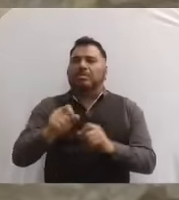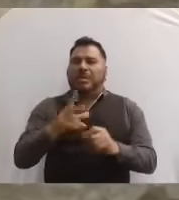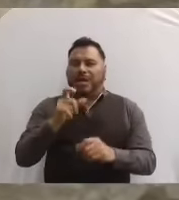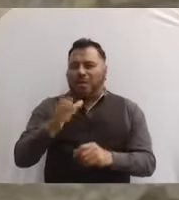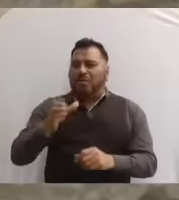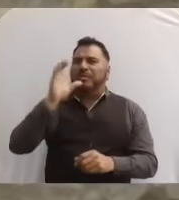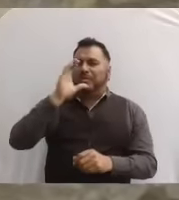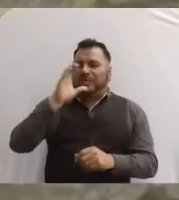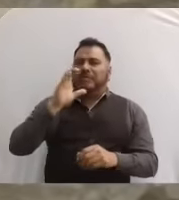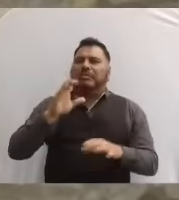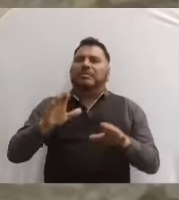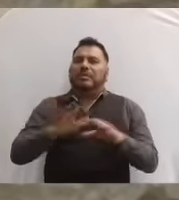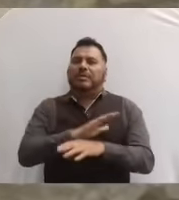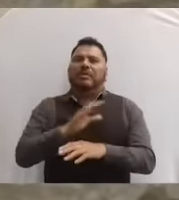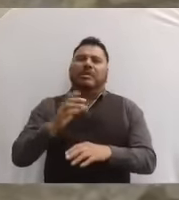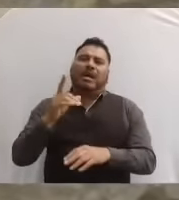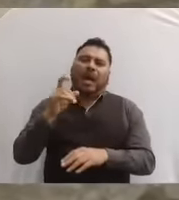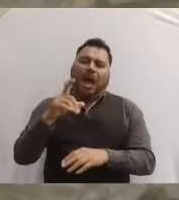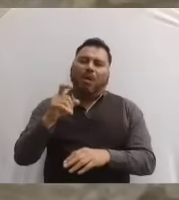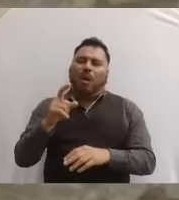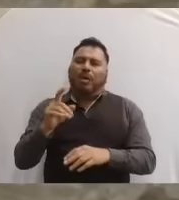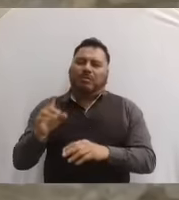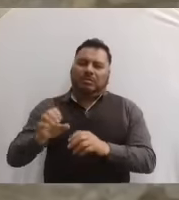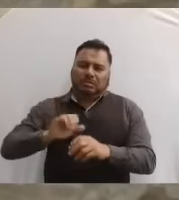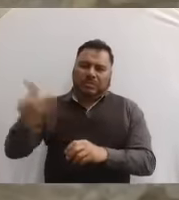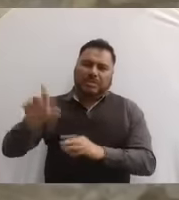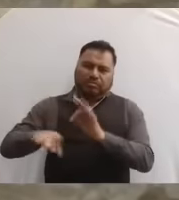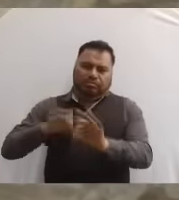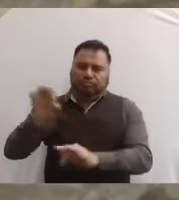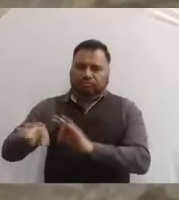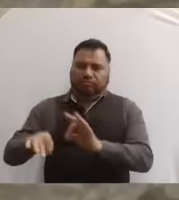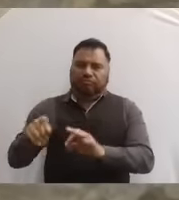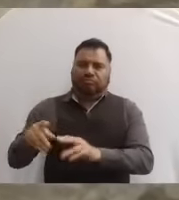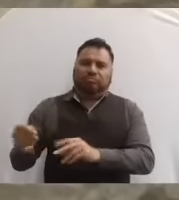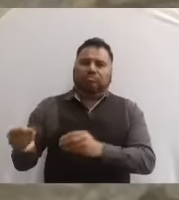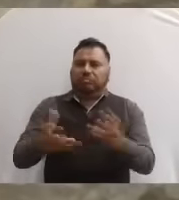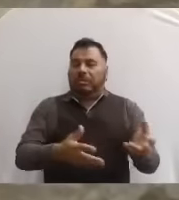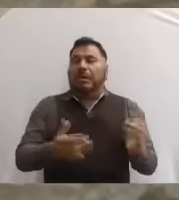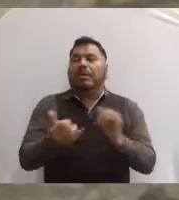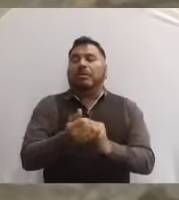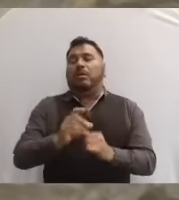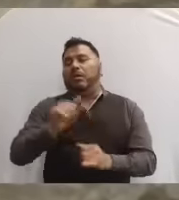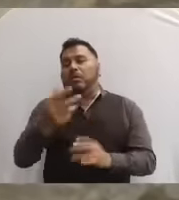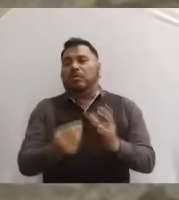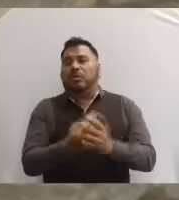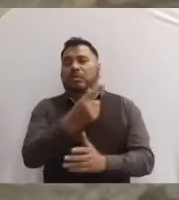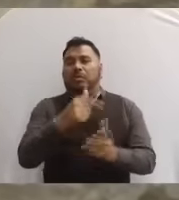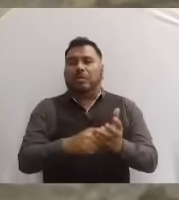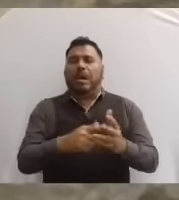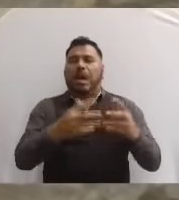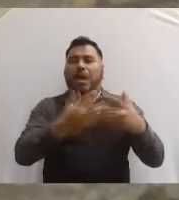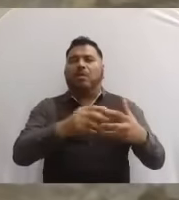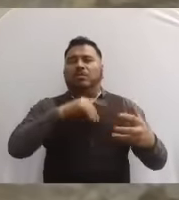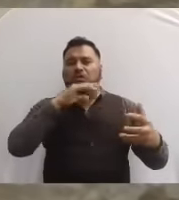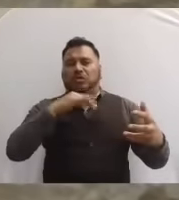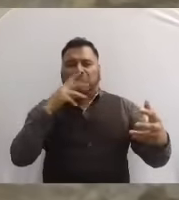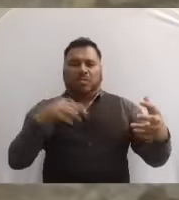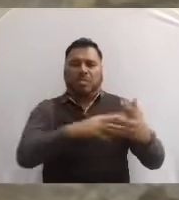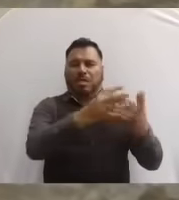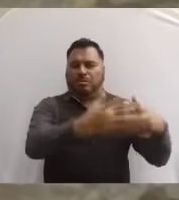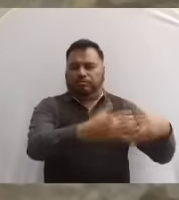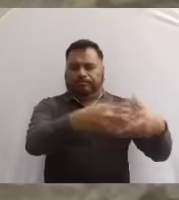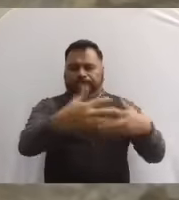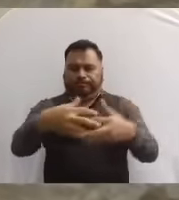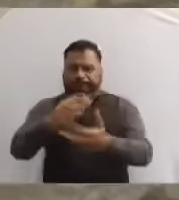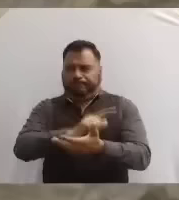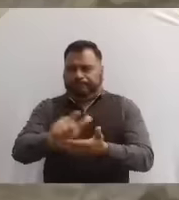potable por agua tratada. También con nuevas plantas de potabilización y otros esquemas, cuidando